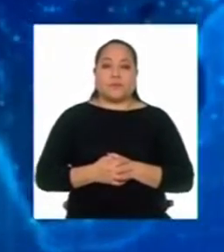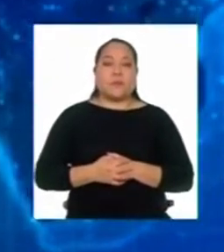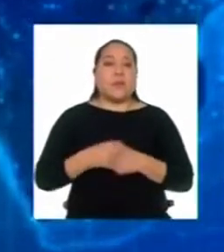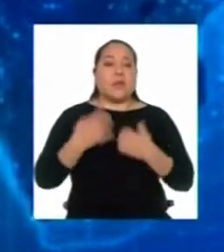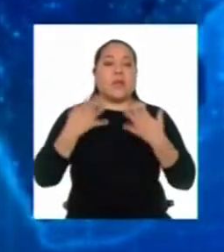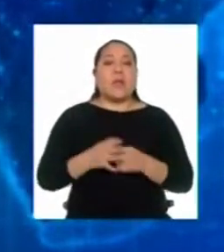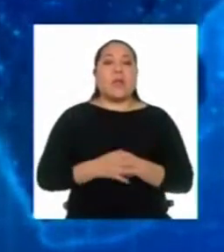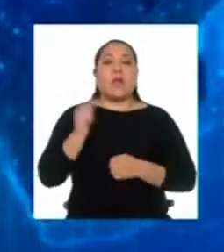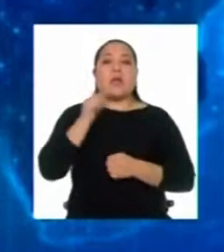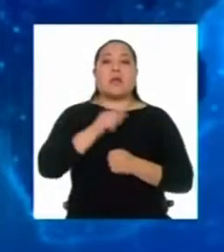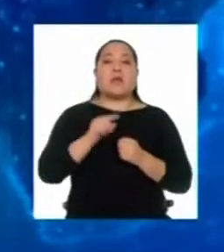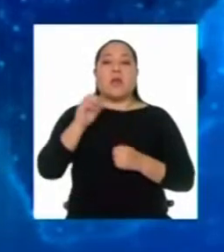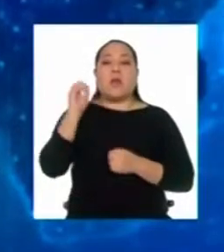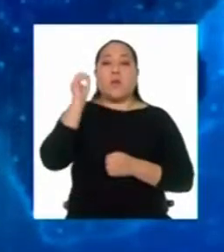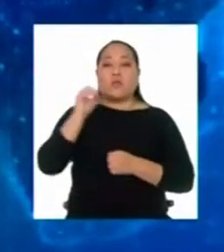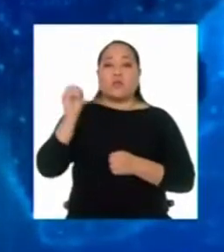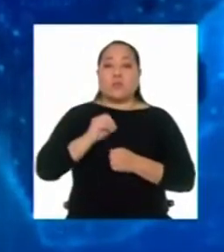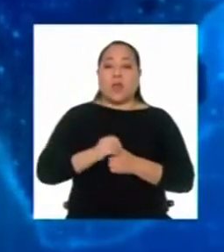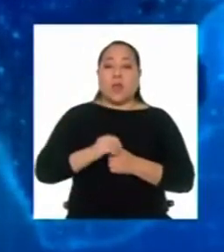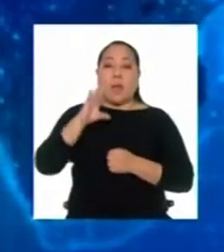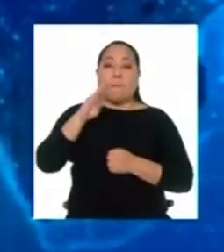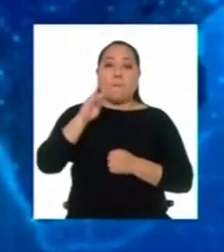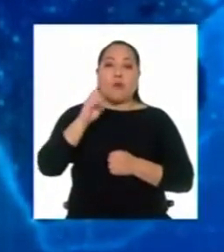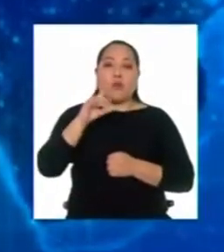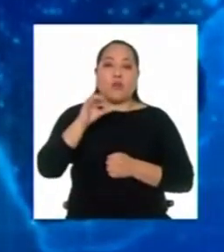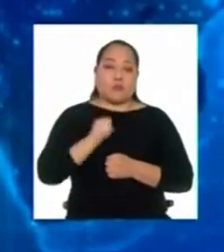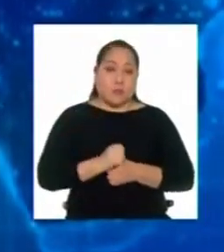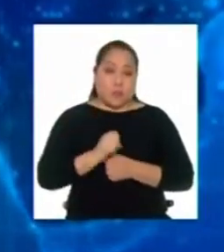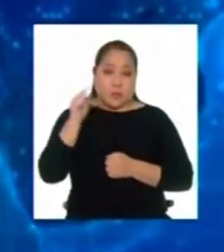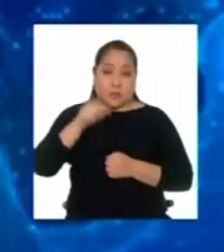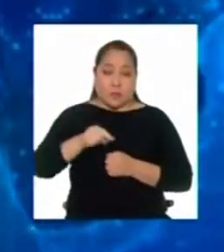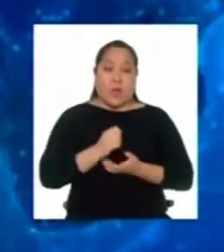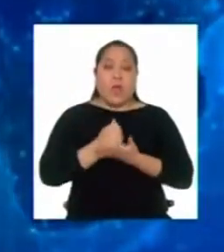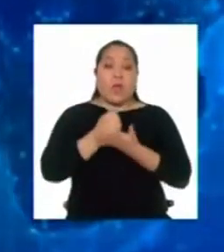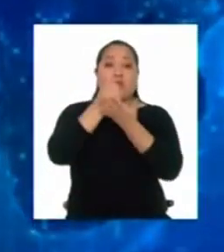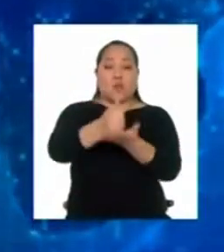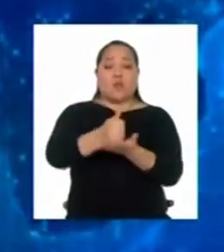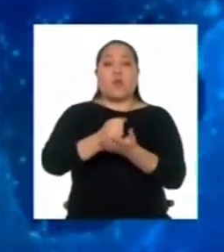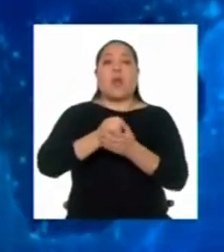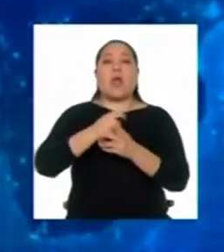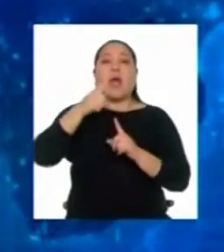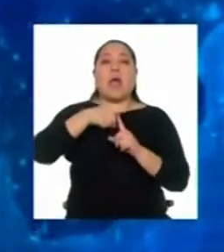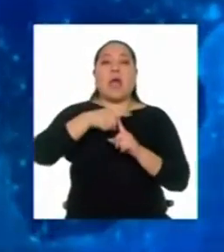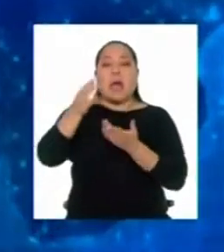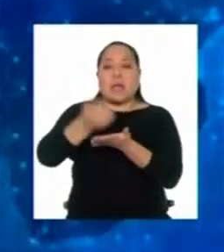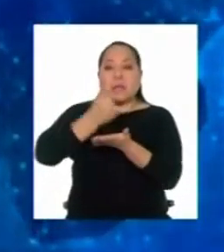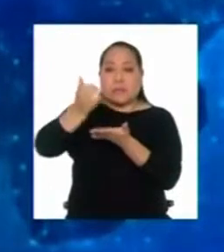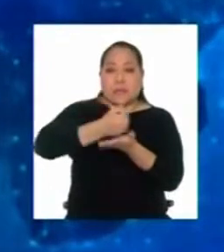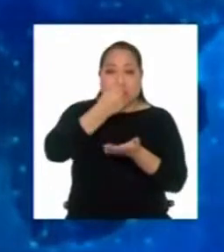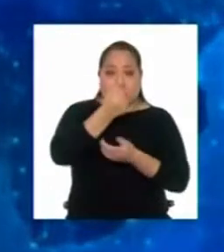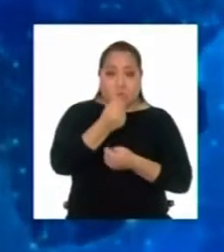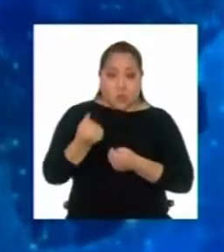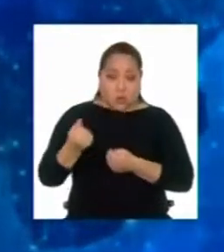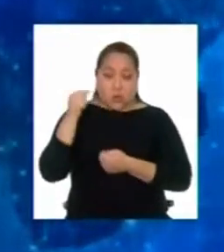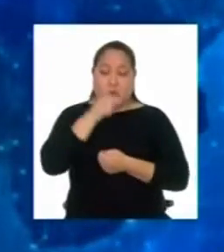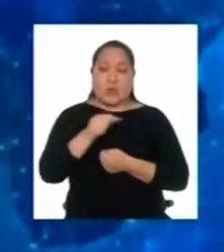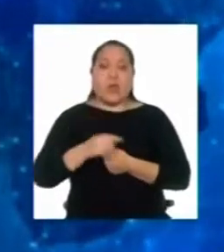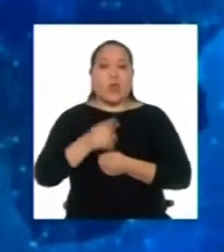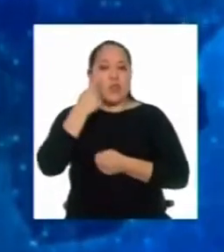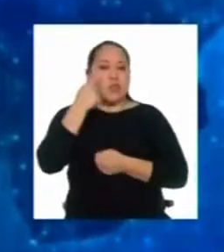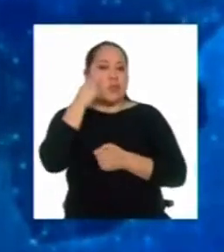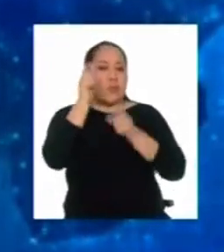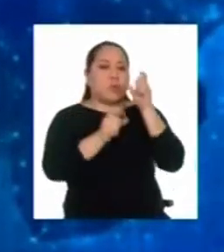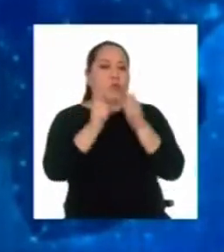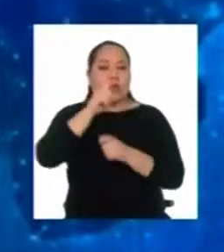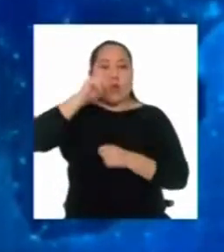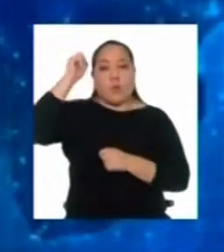Y con un campanazo en la Bolsa de Valores de Lima se dio inicio a la Teletón 2021 en favor de niños y niñas con alguna discapacidad. Conocidos personajes de la